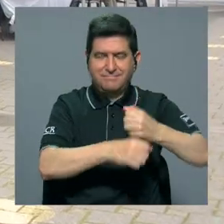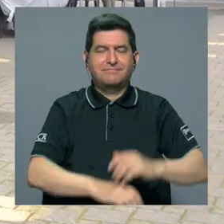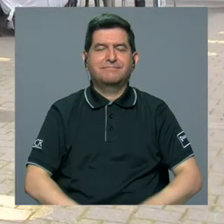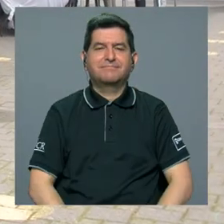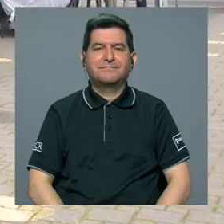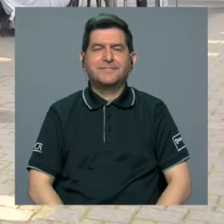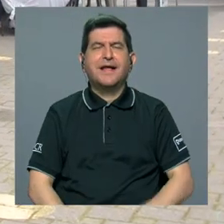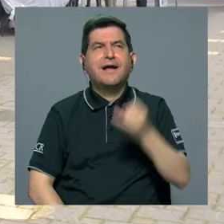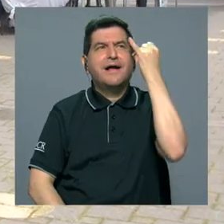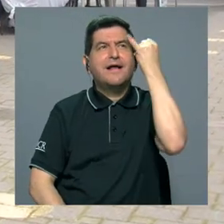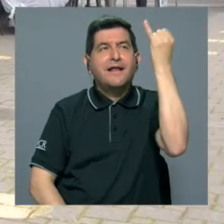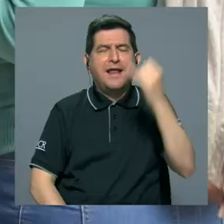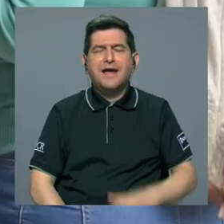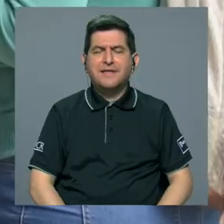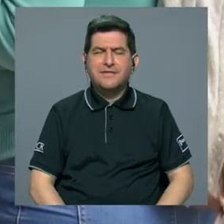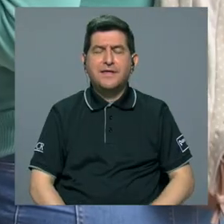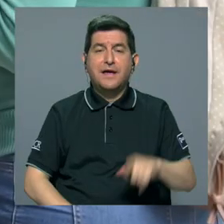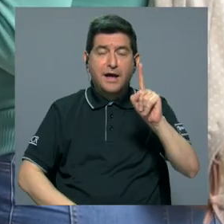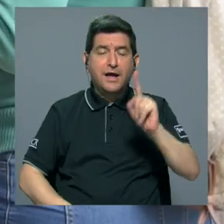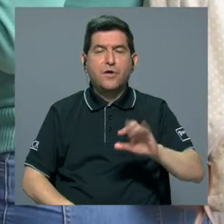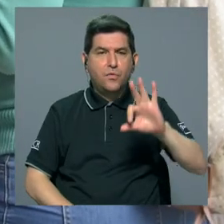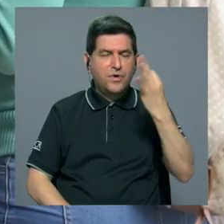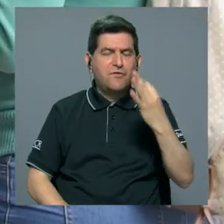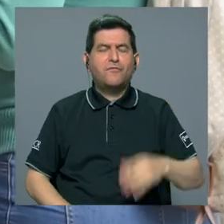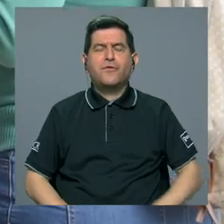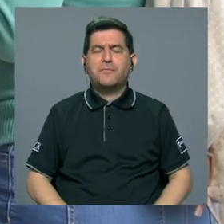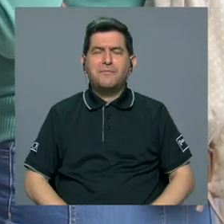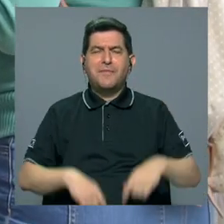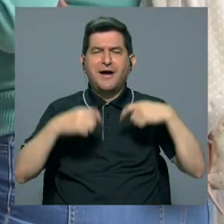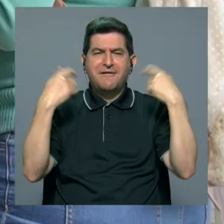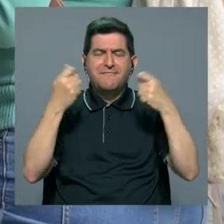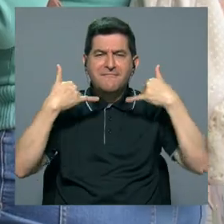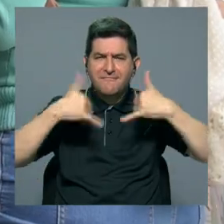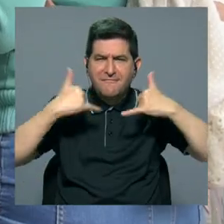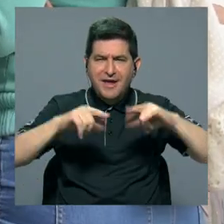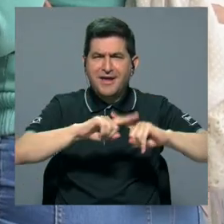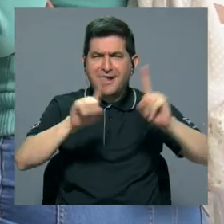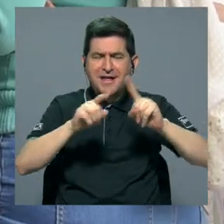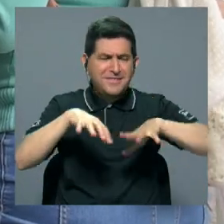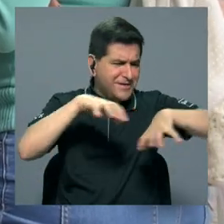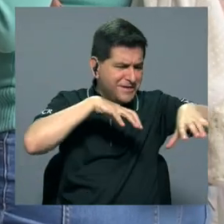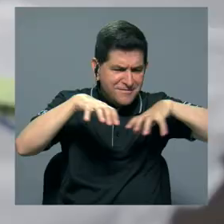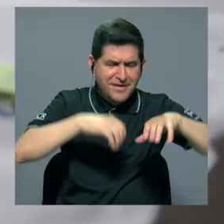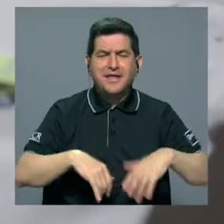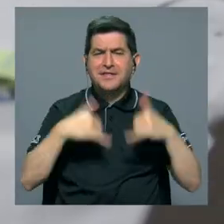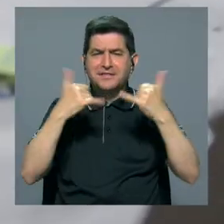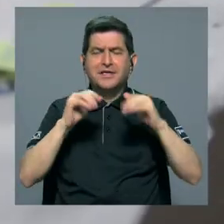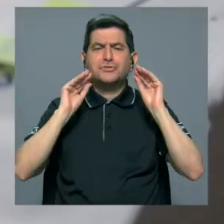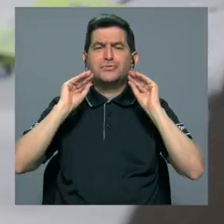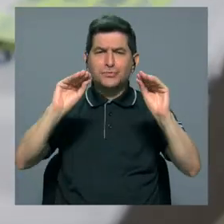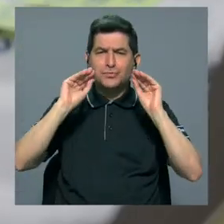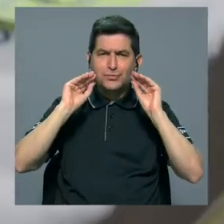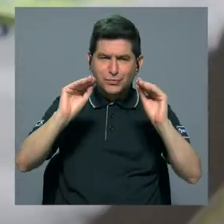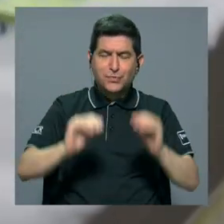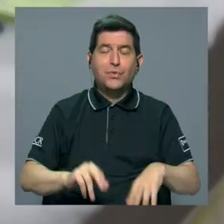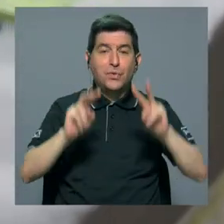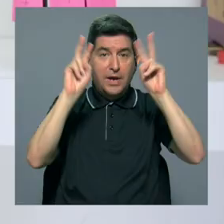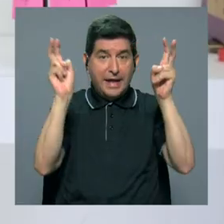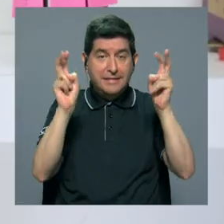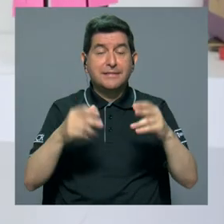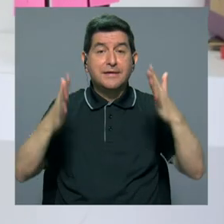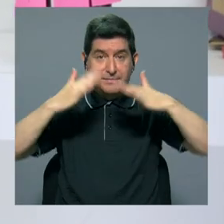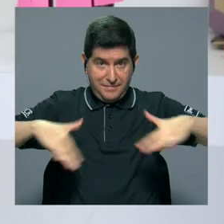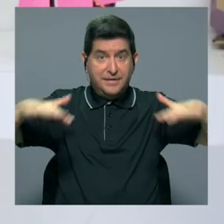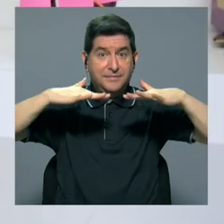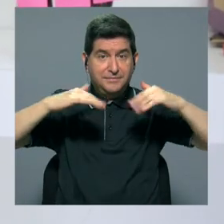año. La iniciativa se ambientó en un formato de Feria de Juegos, con una serie de dinámicas y juegos educativos en